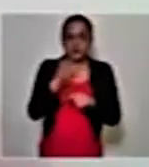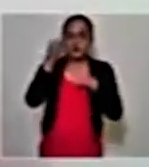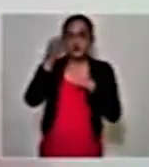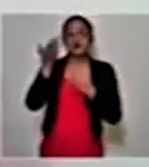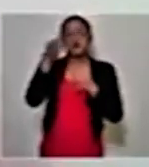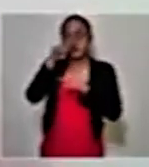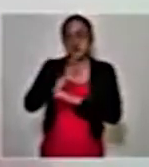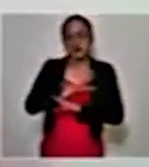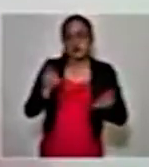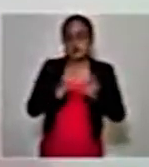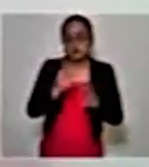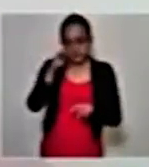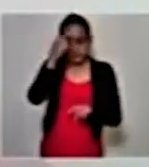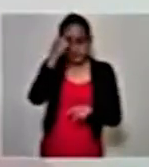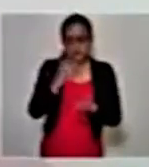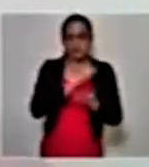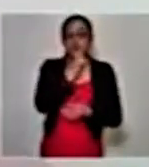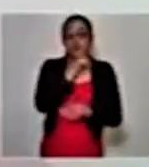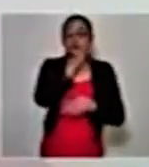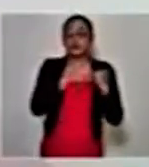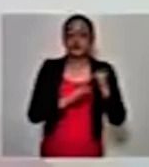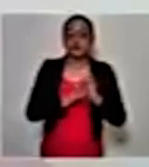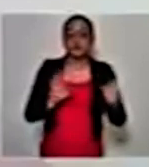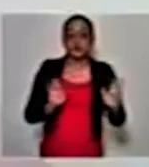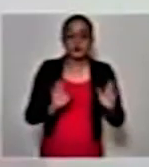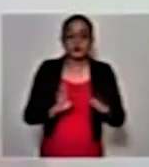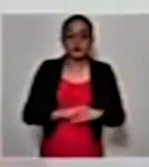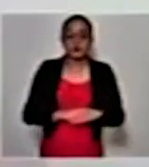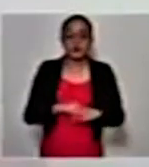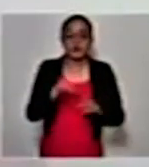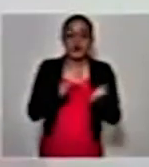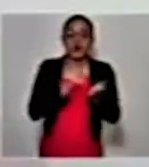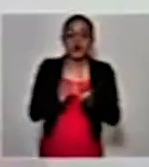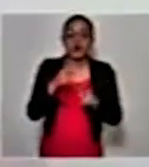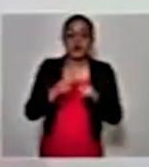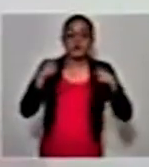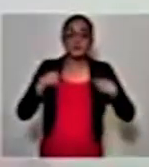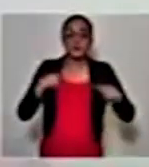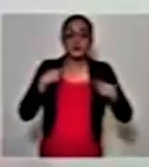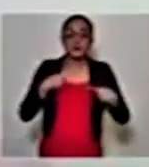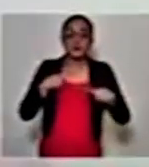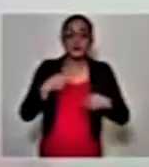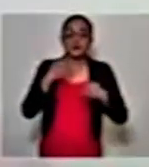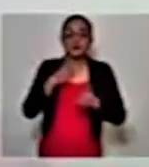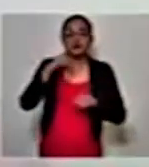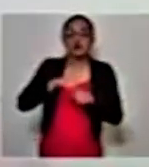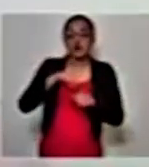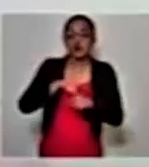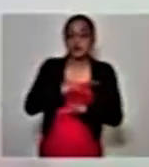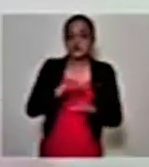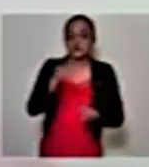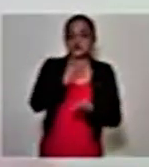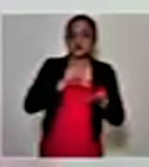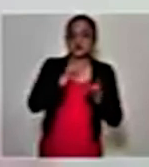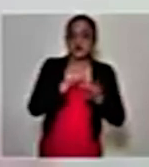cerró. De igual manera, dimos fin a el apoyo a las personas que nos donaban al centro